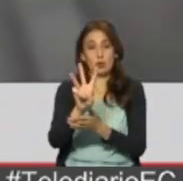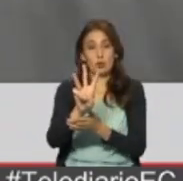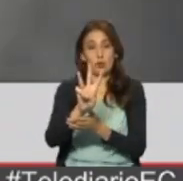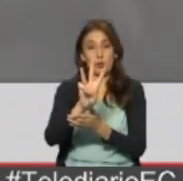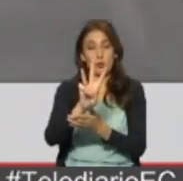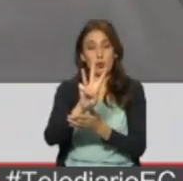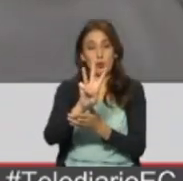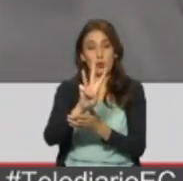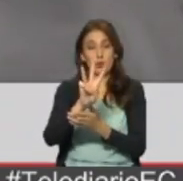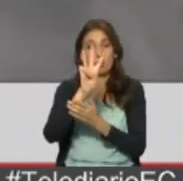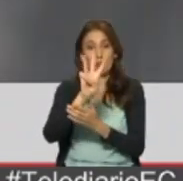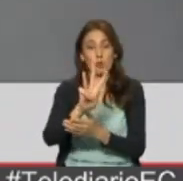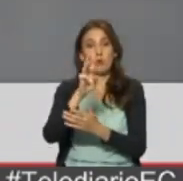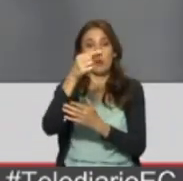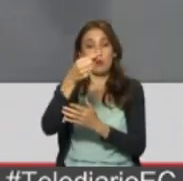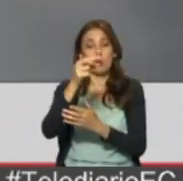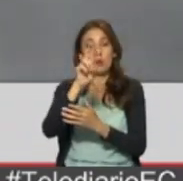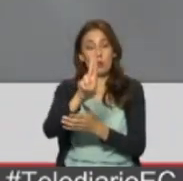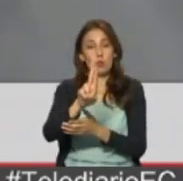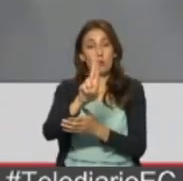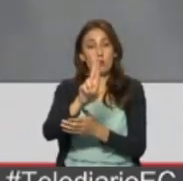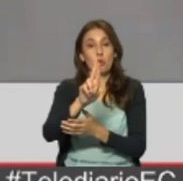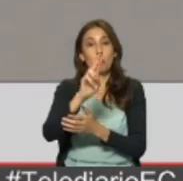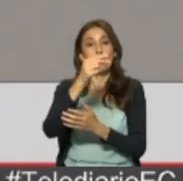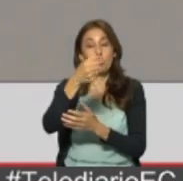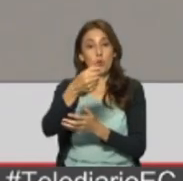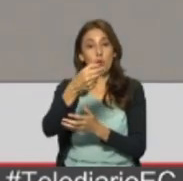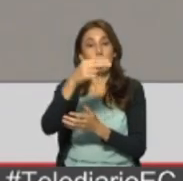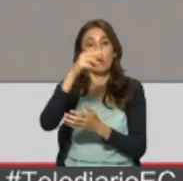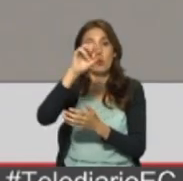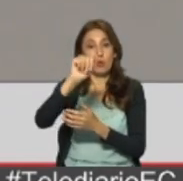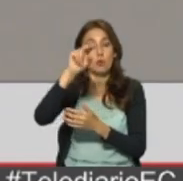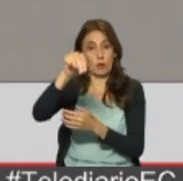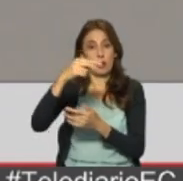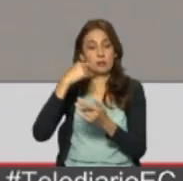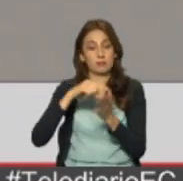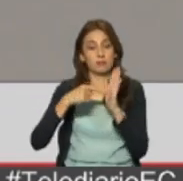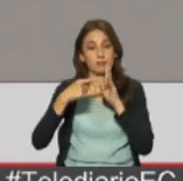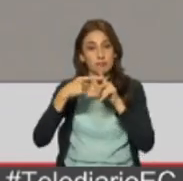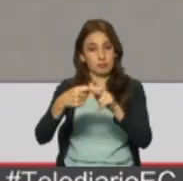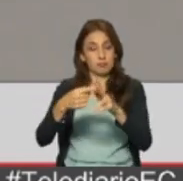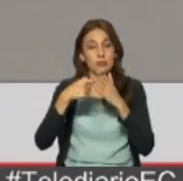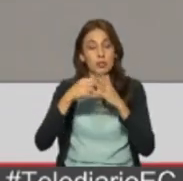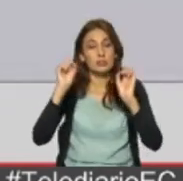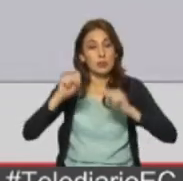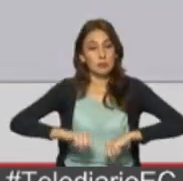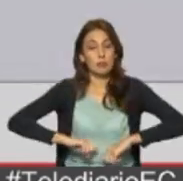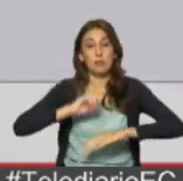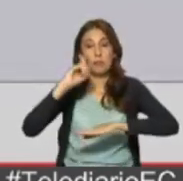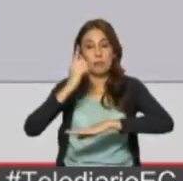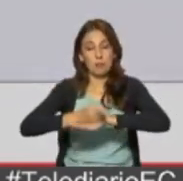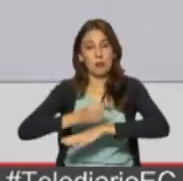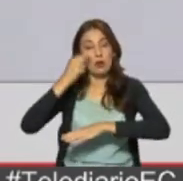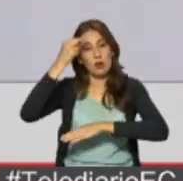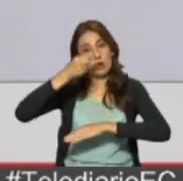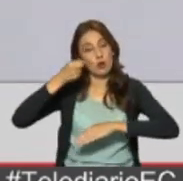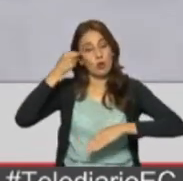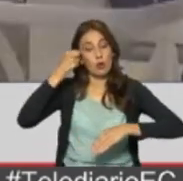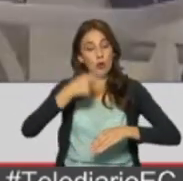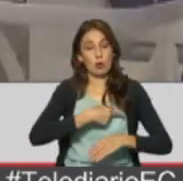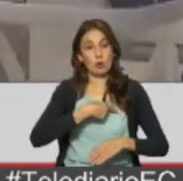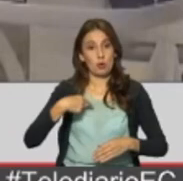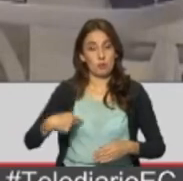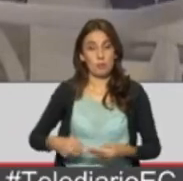al sureste de la China, donde se presentó el brote epidémico, existen disposiciones del gobierno chino